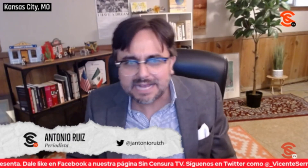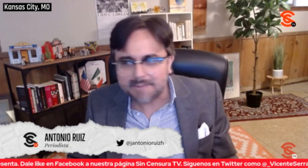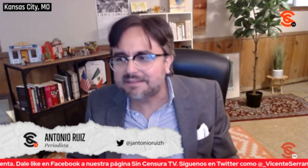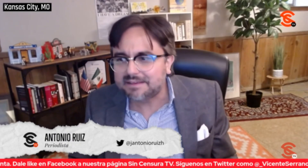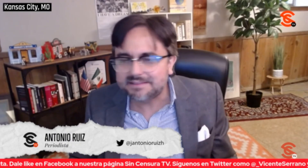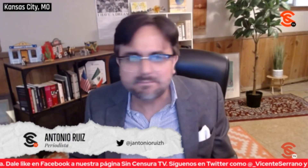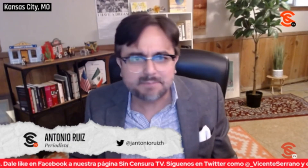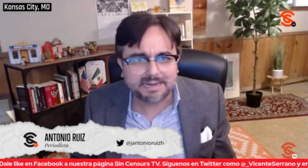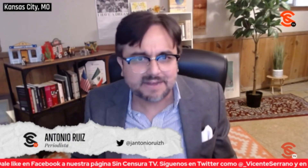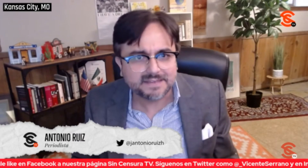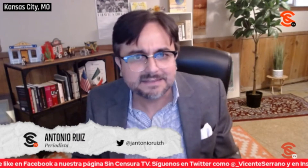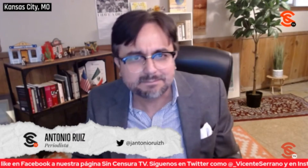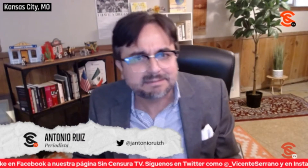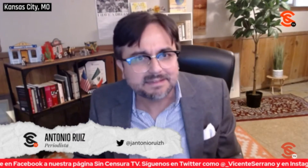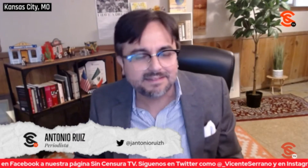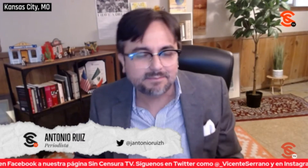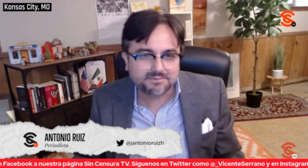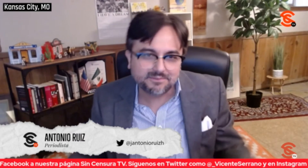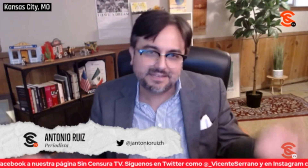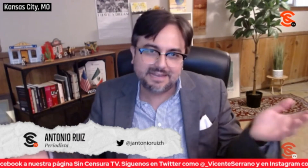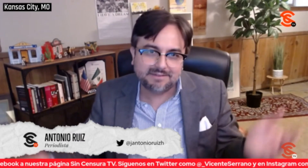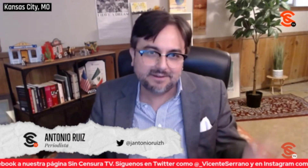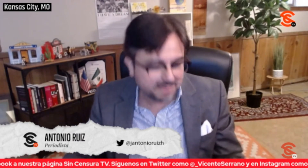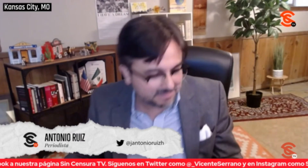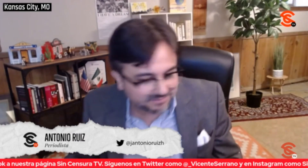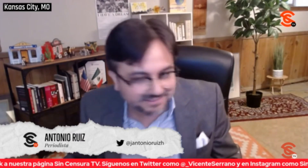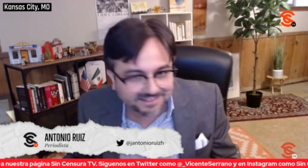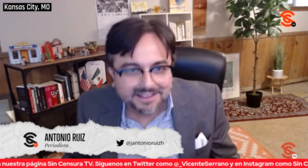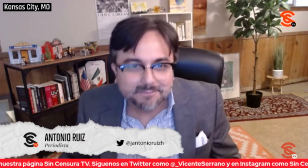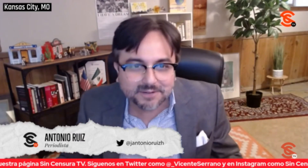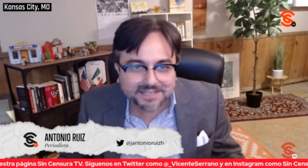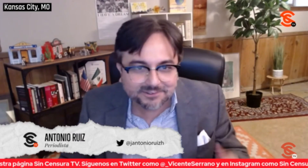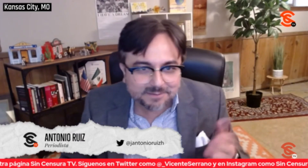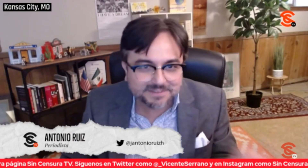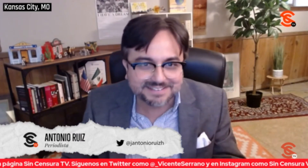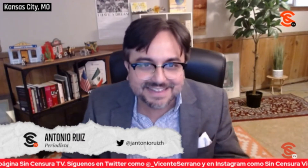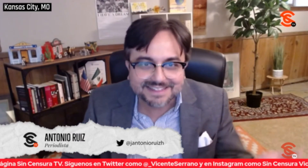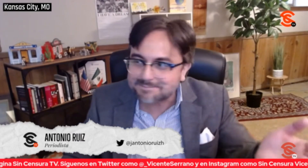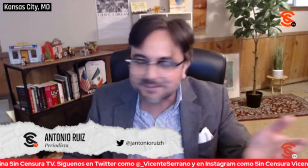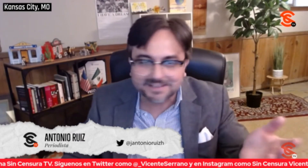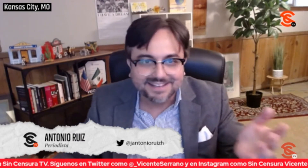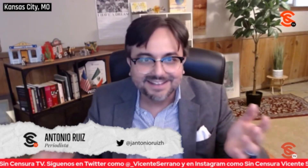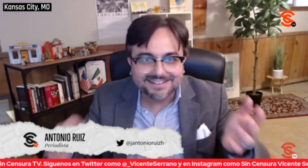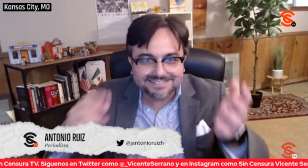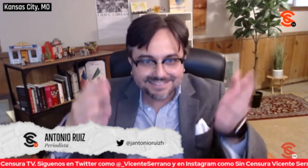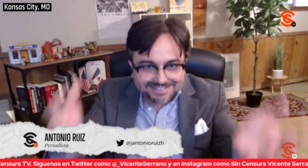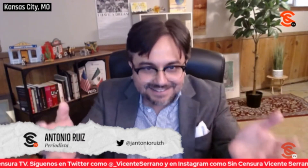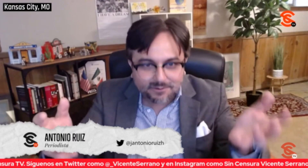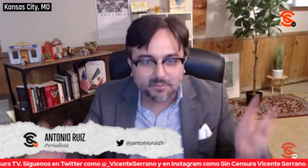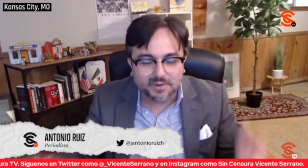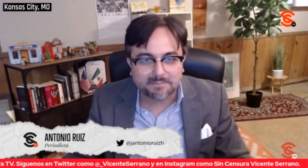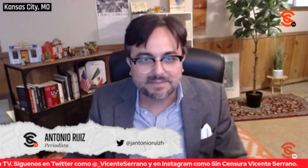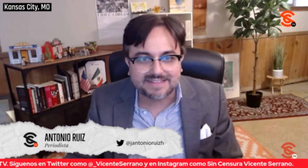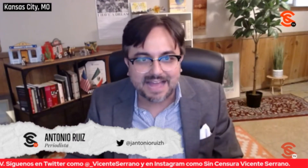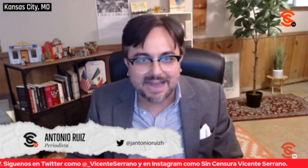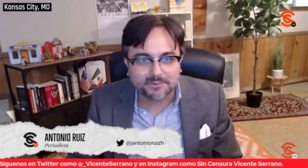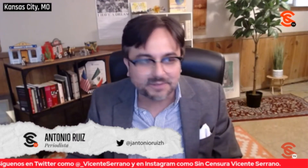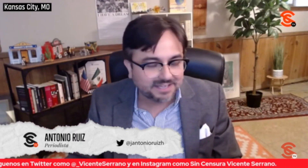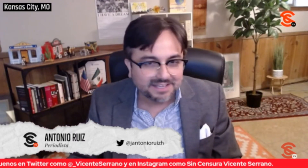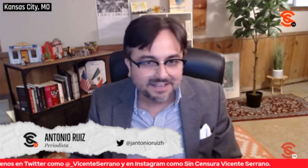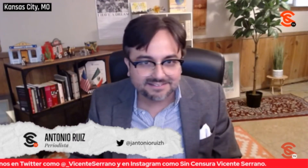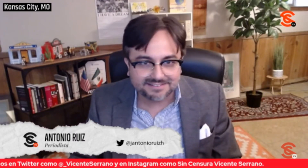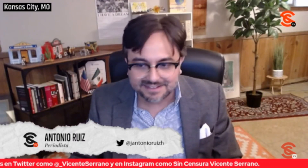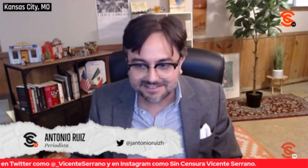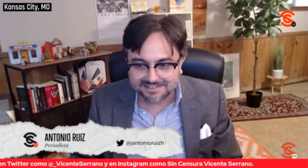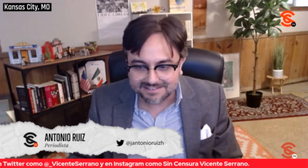qué hay cámaras ahí en el Parque Lafayette, presidente? Pues no sé, güey, no mames. No sé, porque soy el presidente, porque esta es la sede gubernamental,